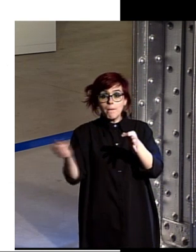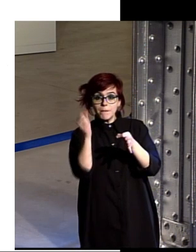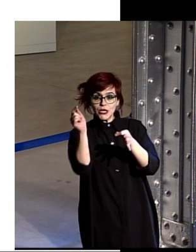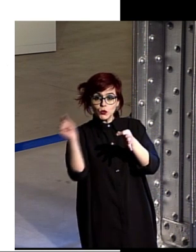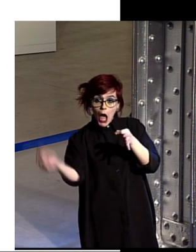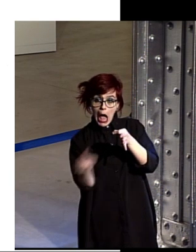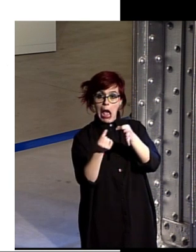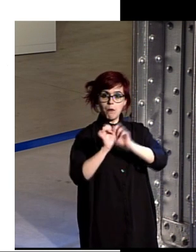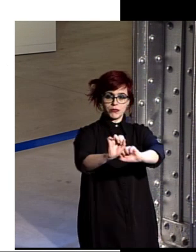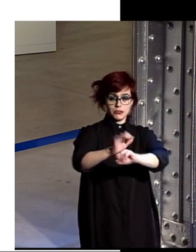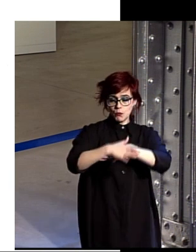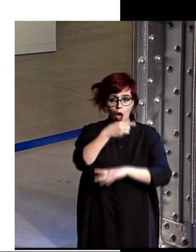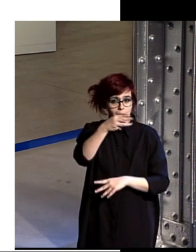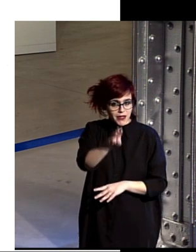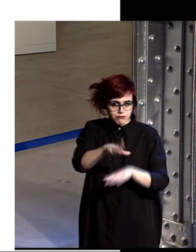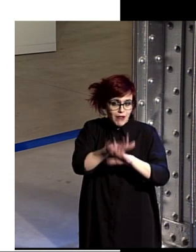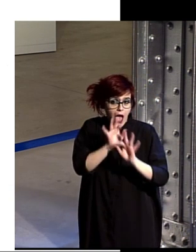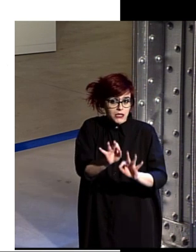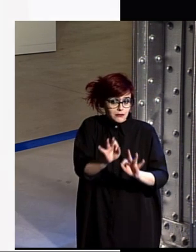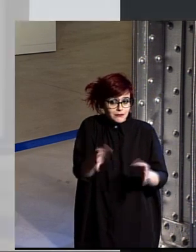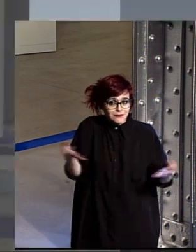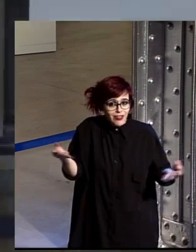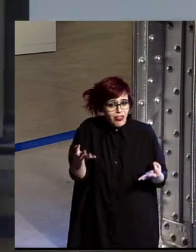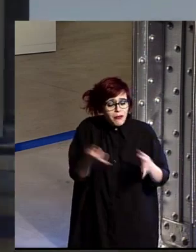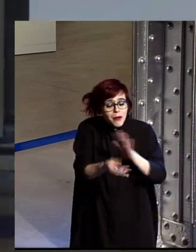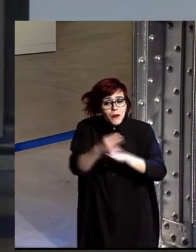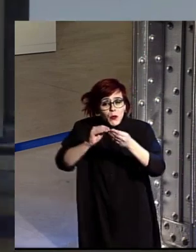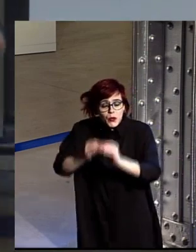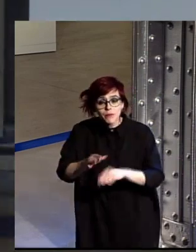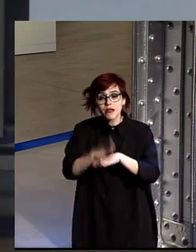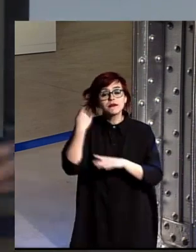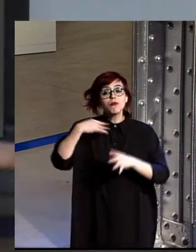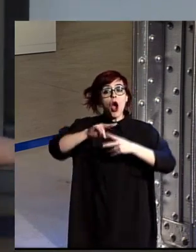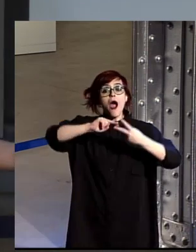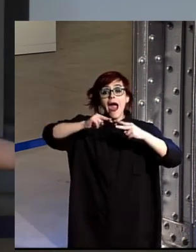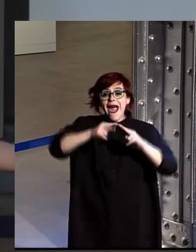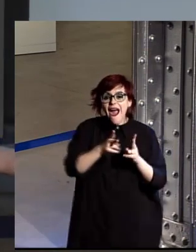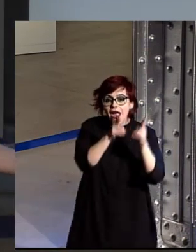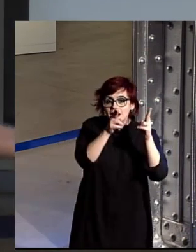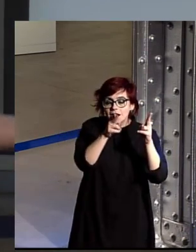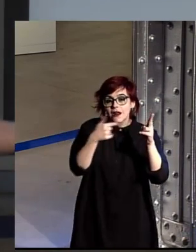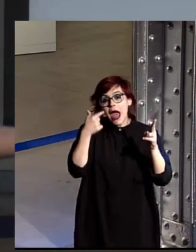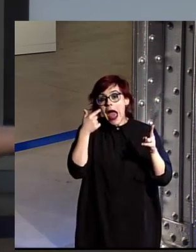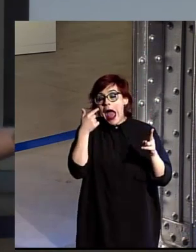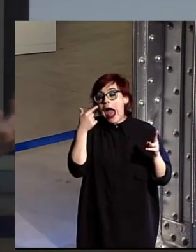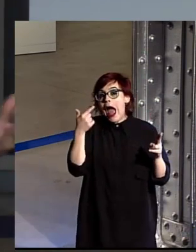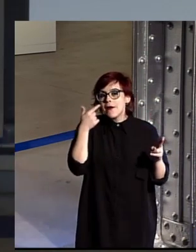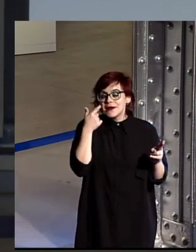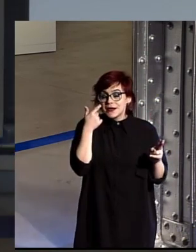es la GP, sin duda. Hay que mirar también que no tengan, que de estas cositas que hay aquí, de estos genes, ninguno tengan funciones